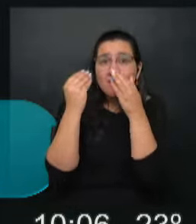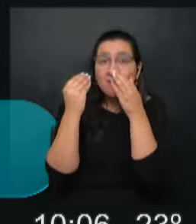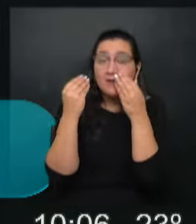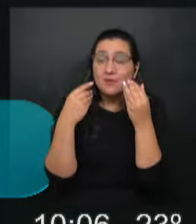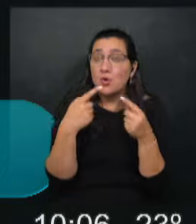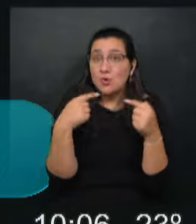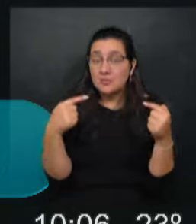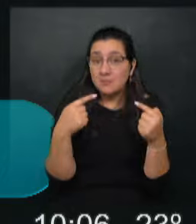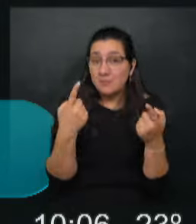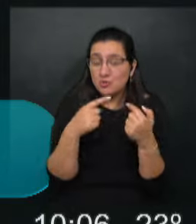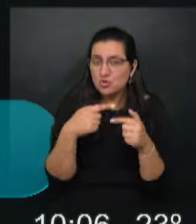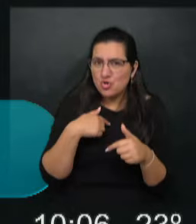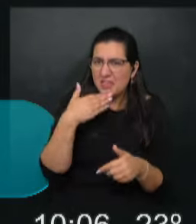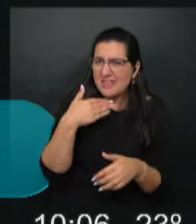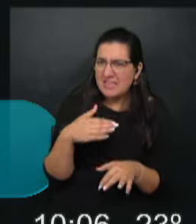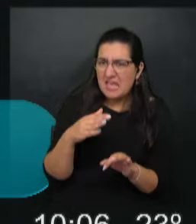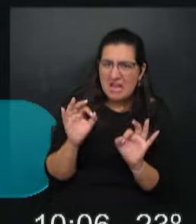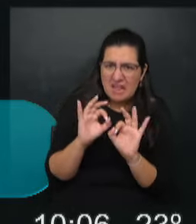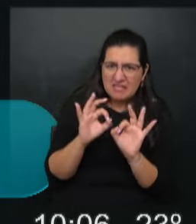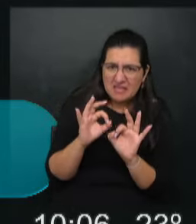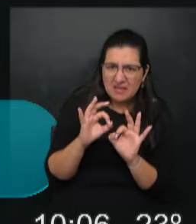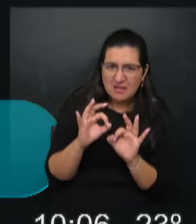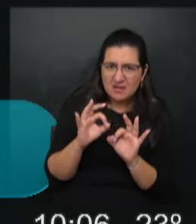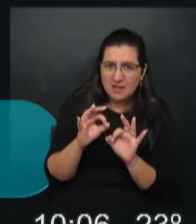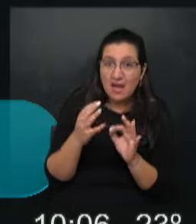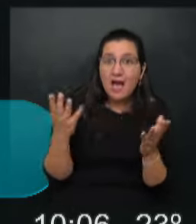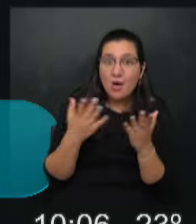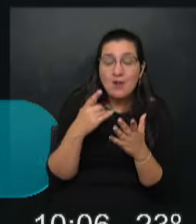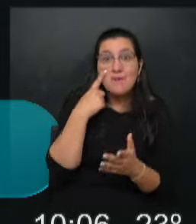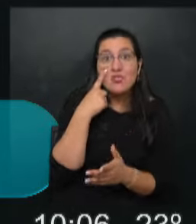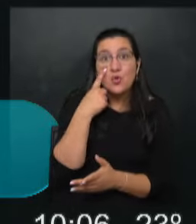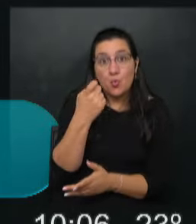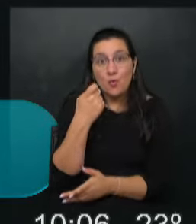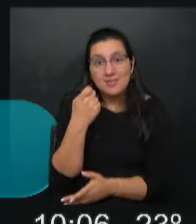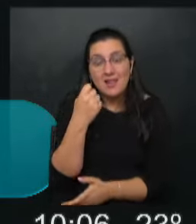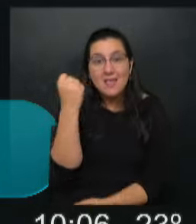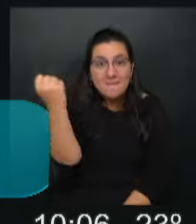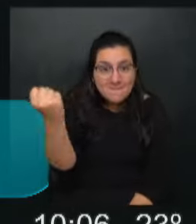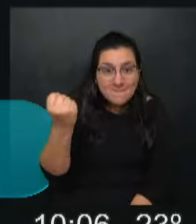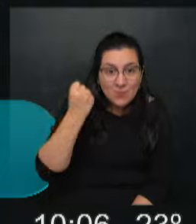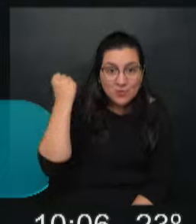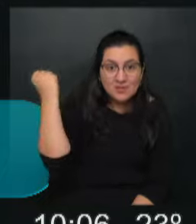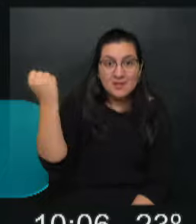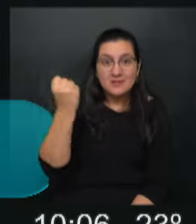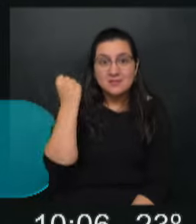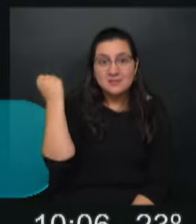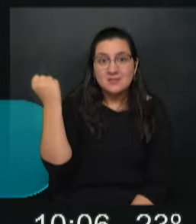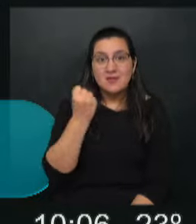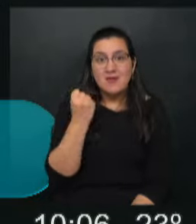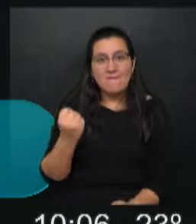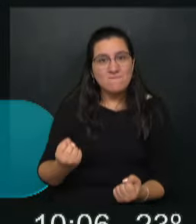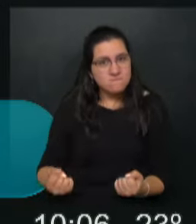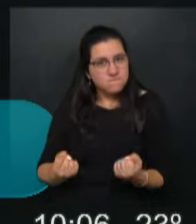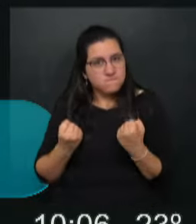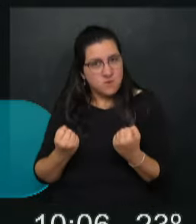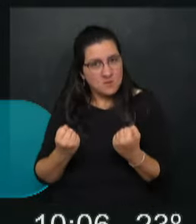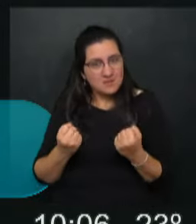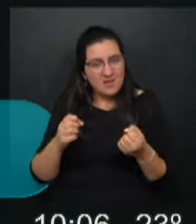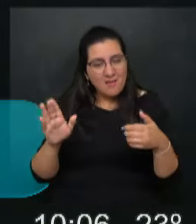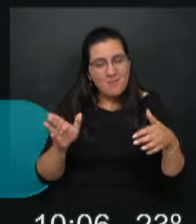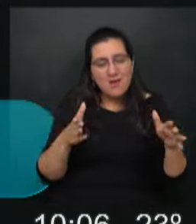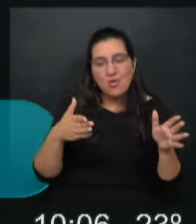canciones que no entendía una palabra. Entonces, ahora me doy cuenta de la importancia que tiene también, la fuerza que tiene la melodía